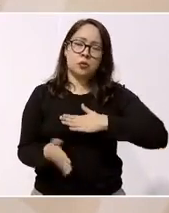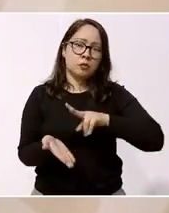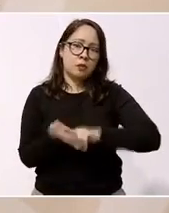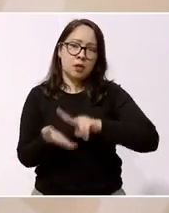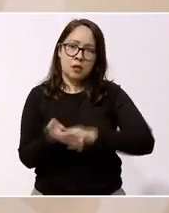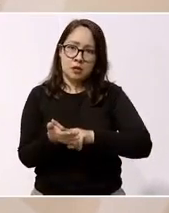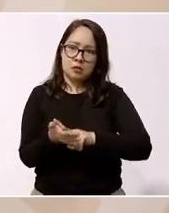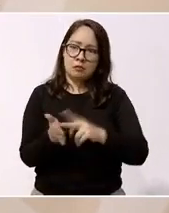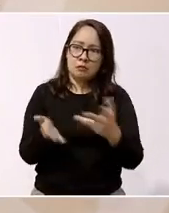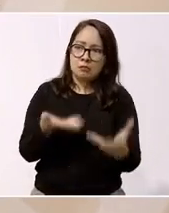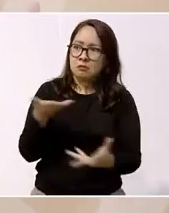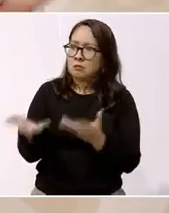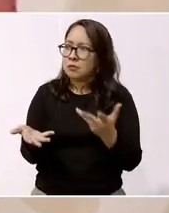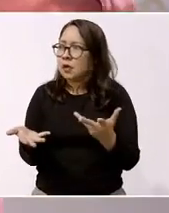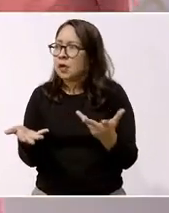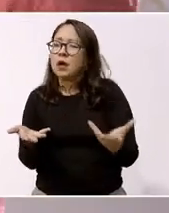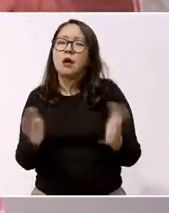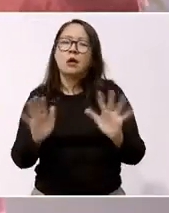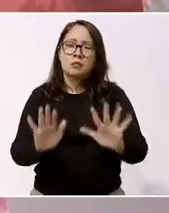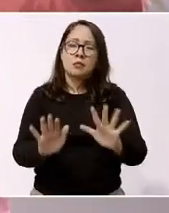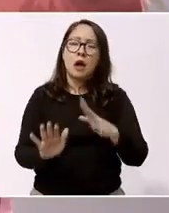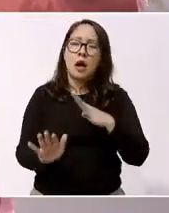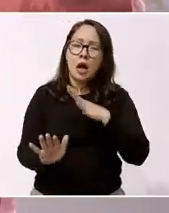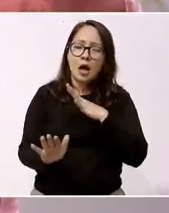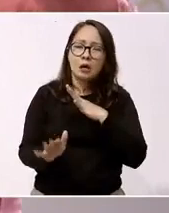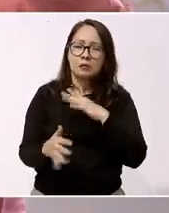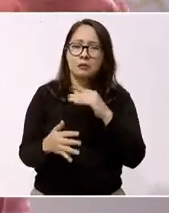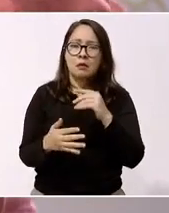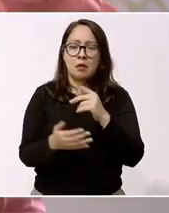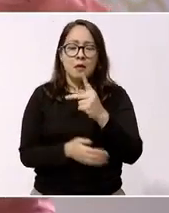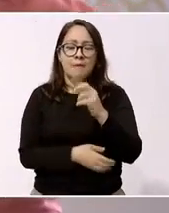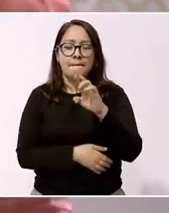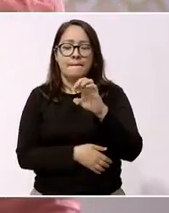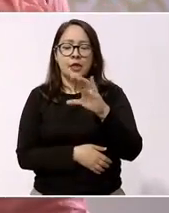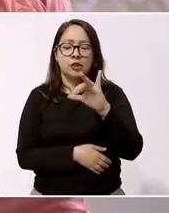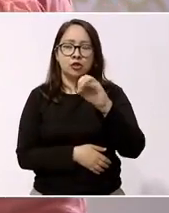por ejemplo. Claro, ahora ya los precios de garantía,